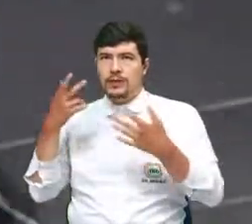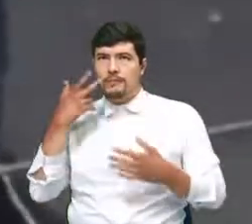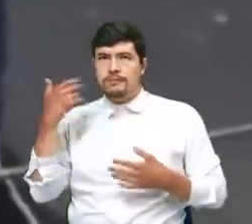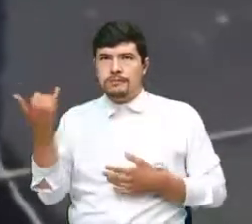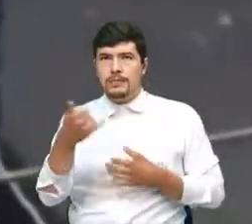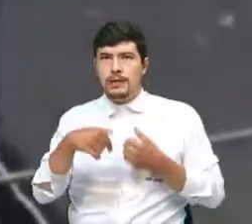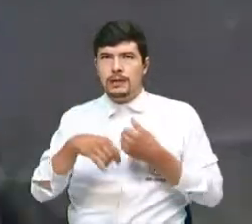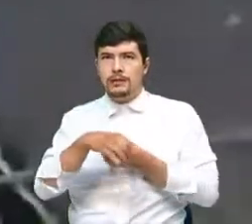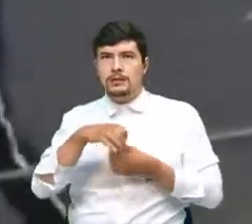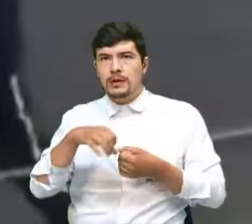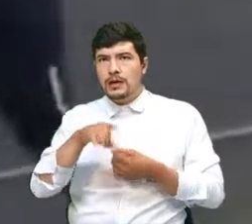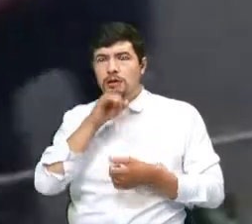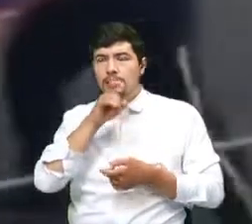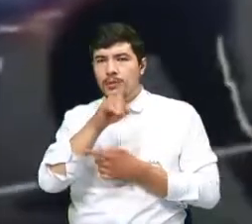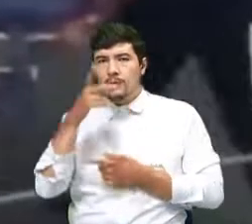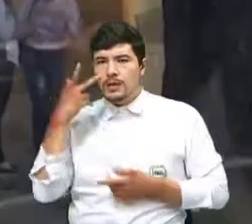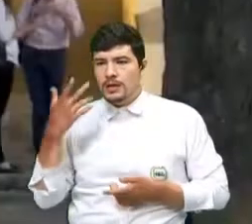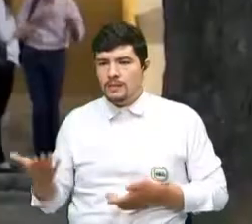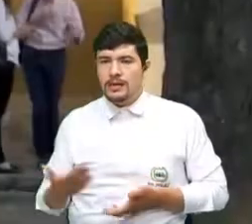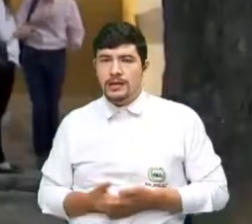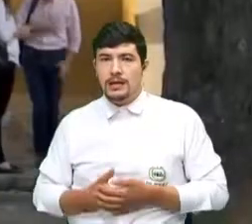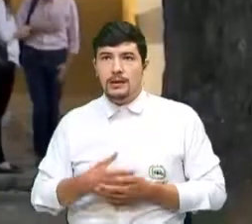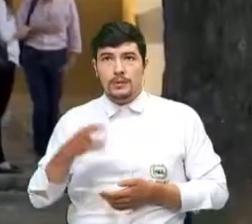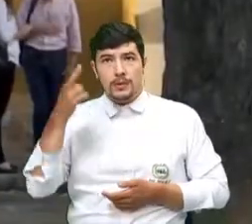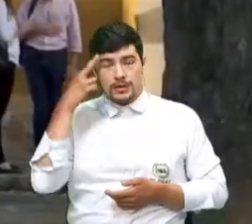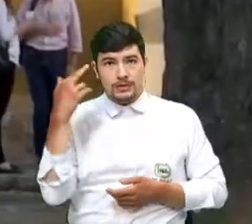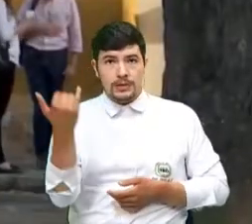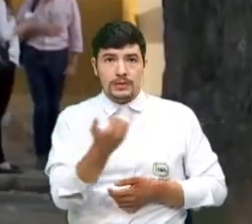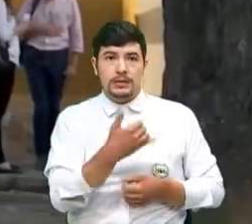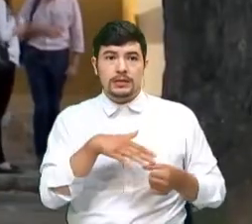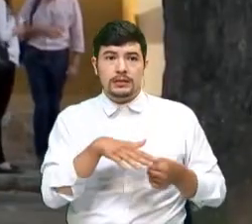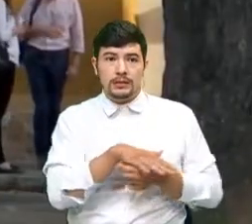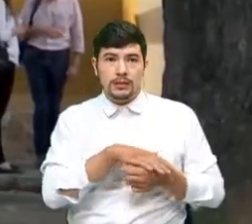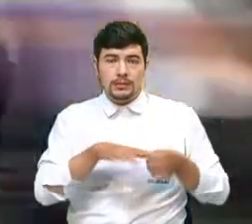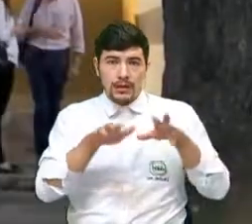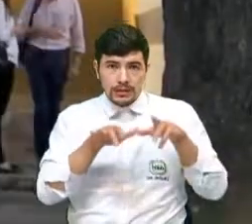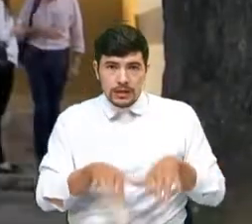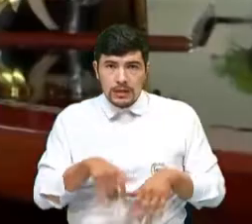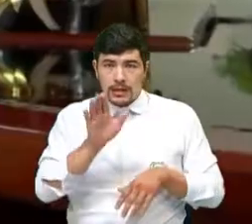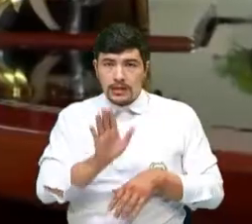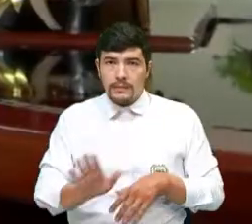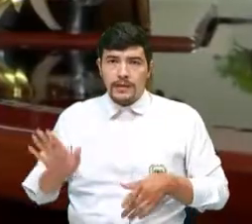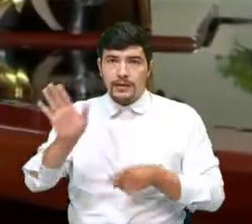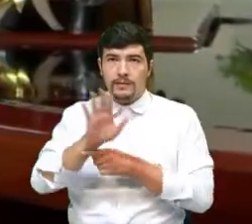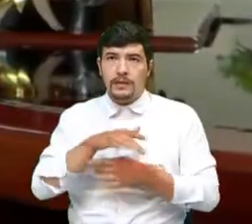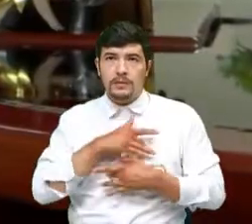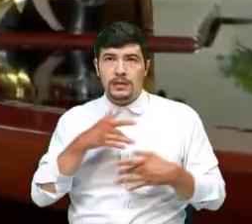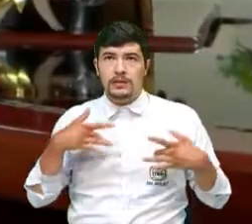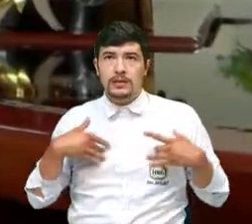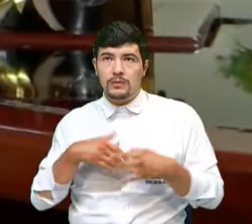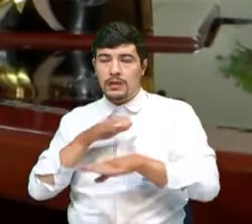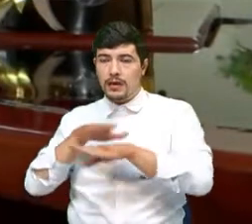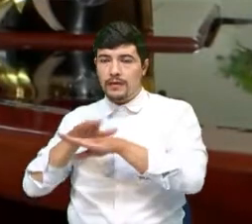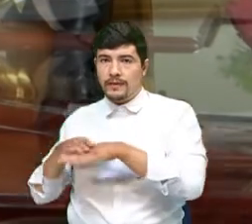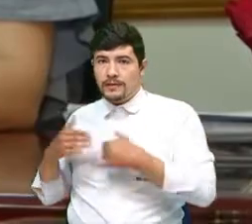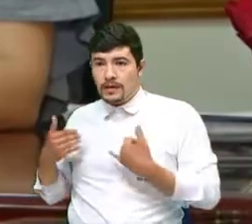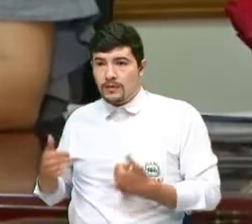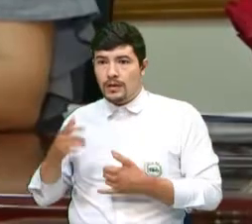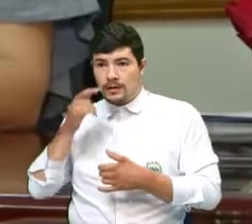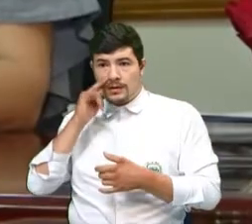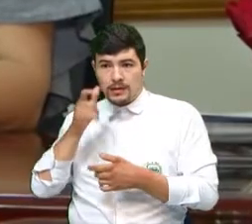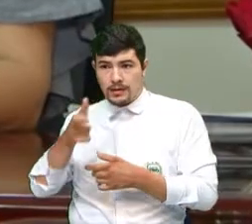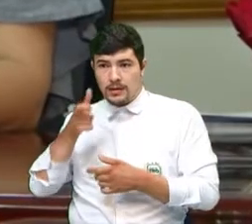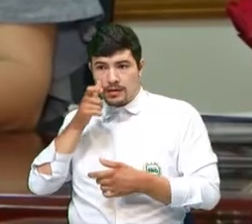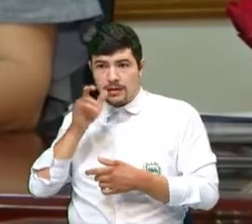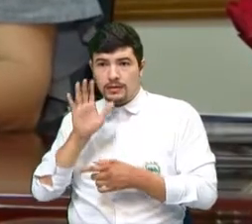ocurrían en Bucaramanga y su área metropolitana. Ante esta situación, la Secretaría Departamental de Salud advirtió que se regularán estos hechos